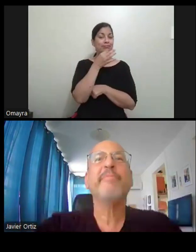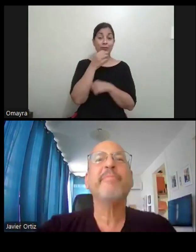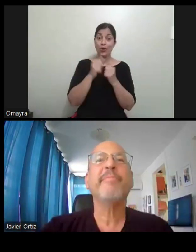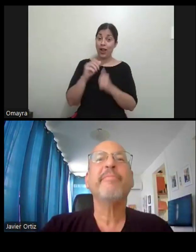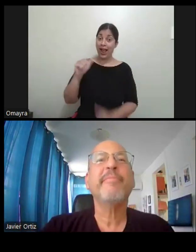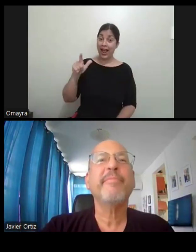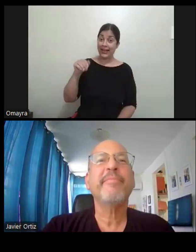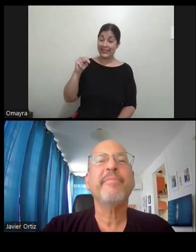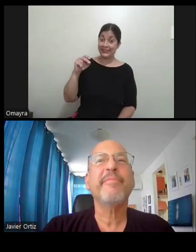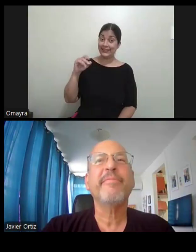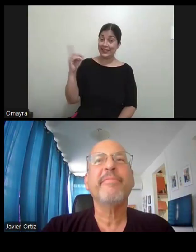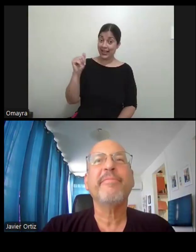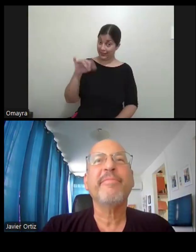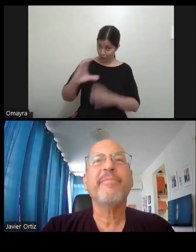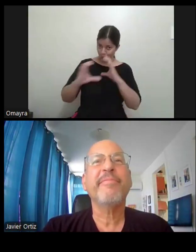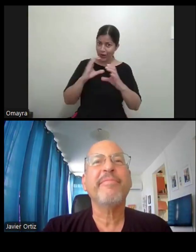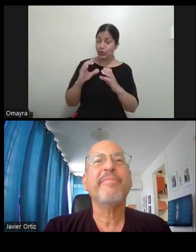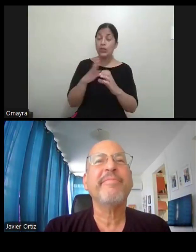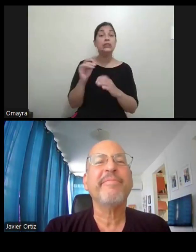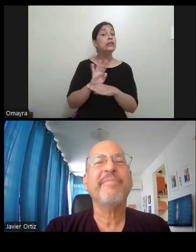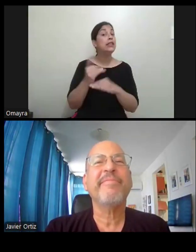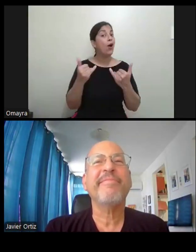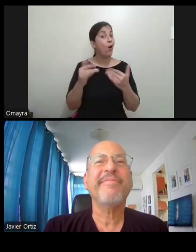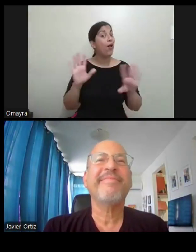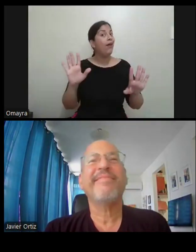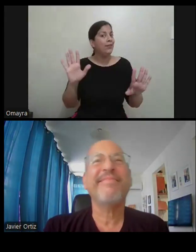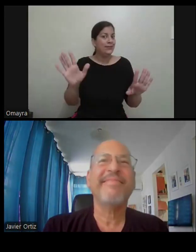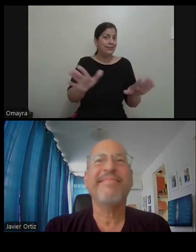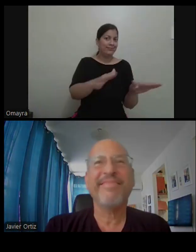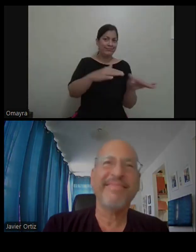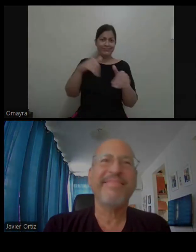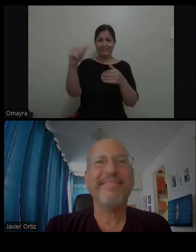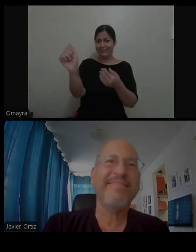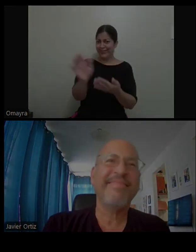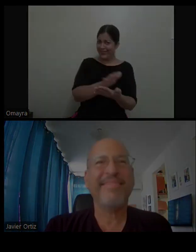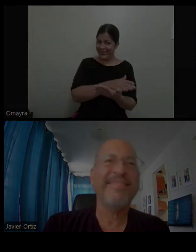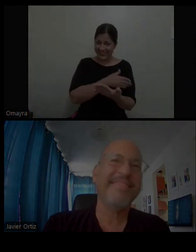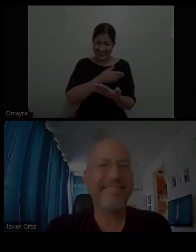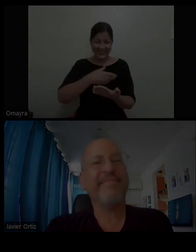las comunicaciones, el cine ahora. Ay, Dios mío. Llévatelo, muchacho.